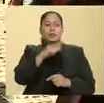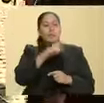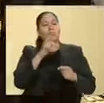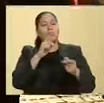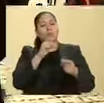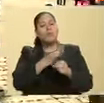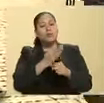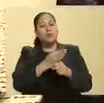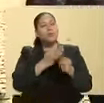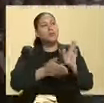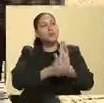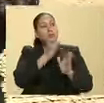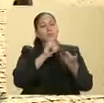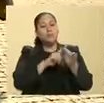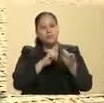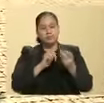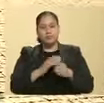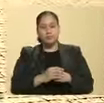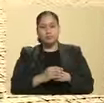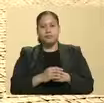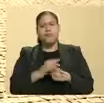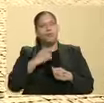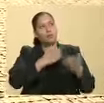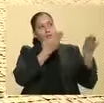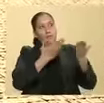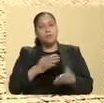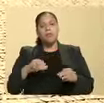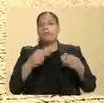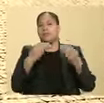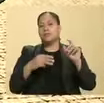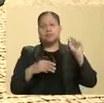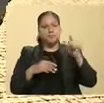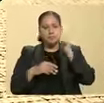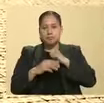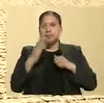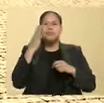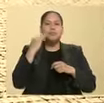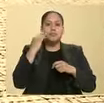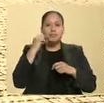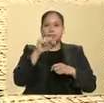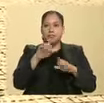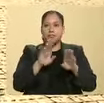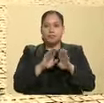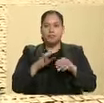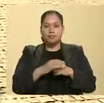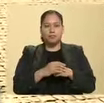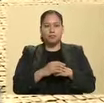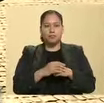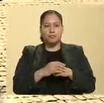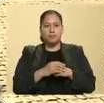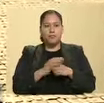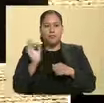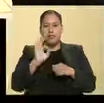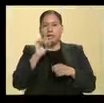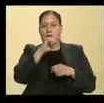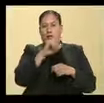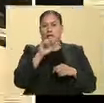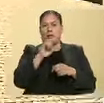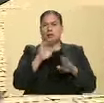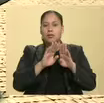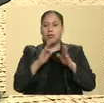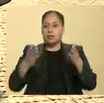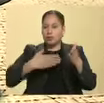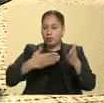viene? Pues de el mercado, como siempre. De la Merced, con sus... ¿qué serán sus elementos para hacer